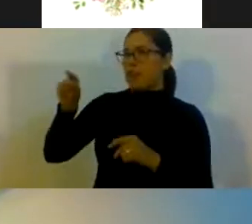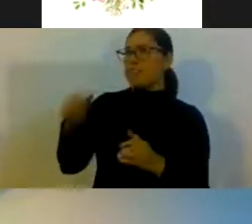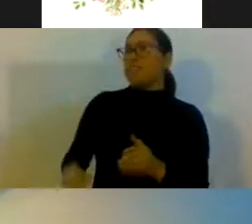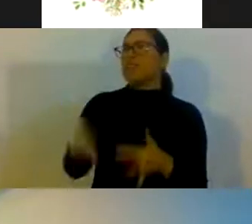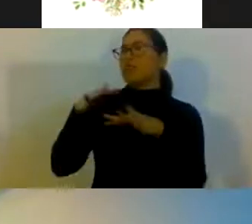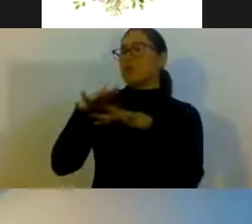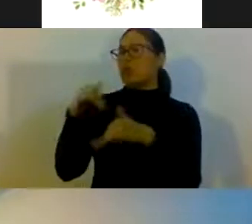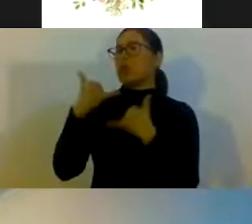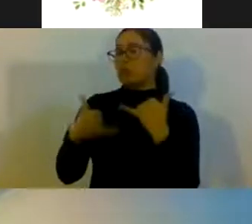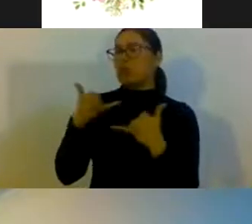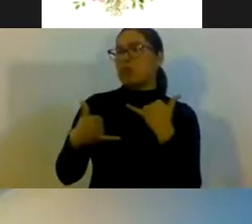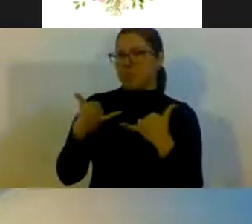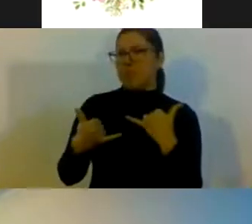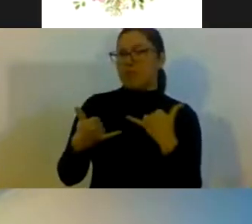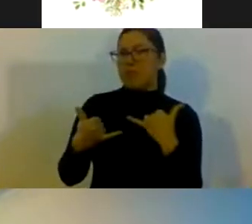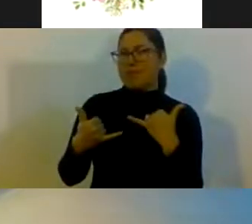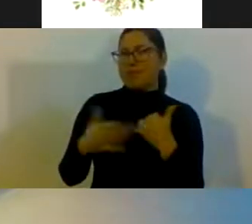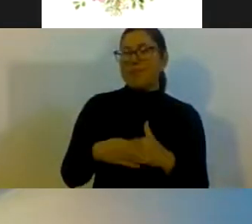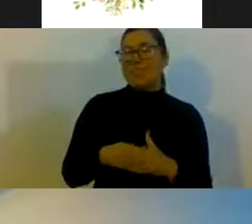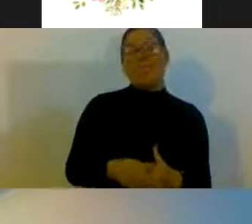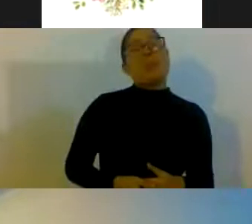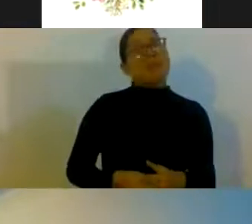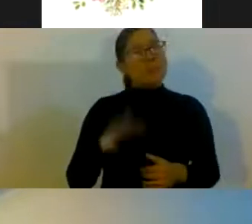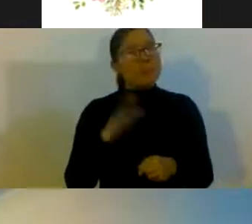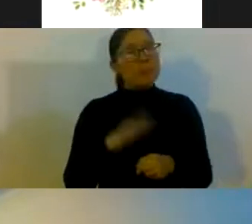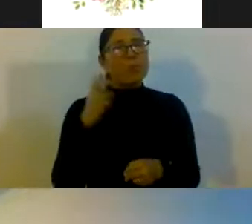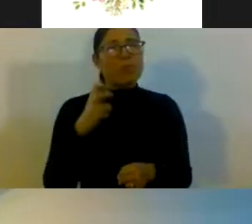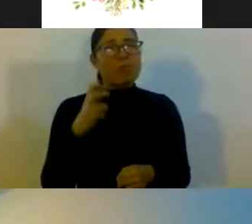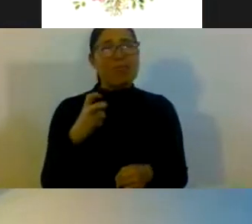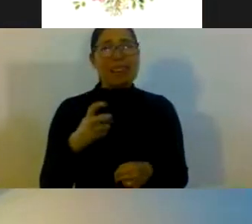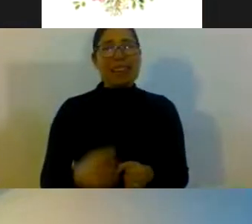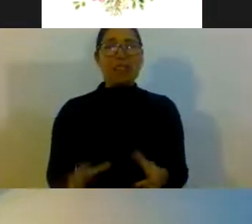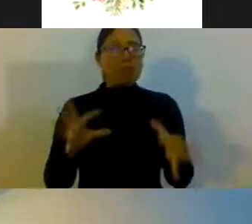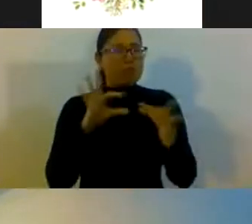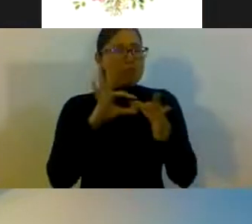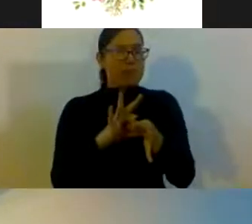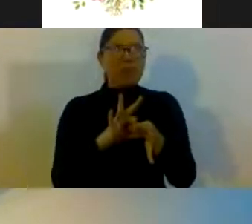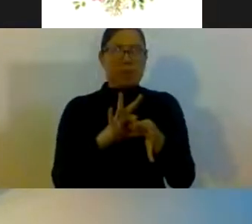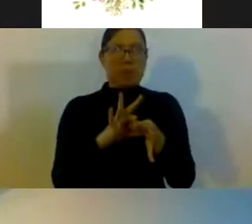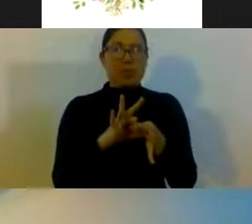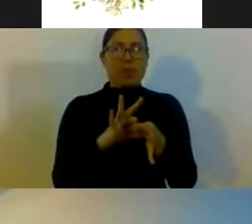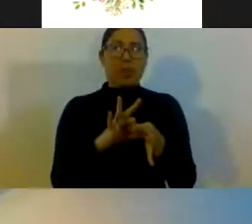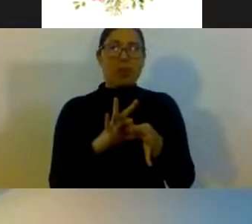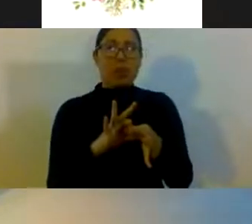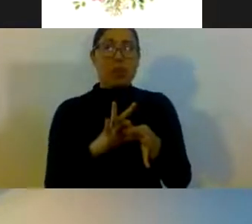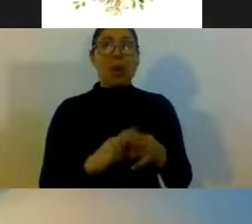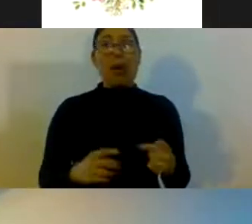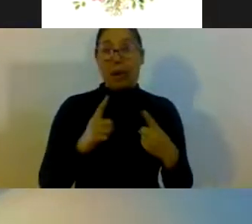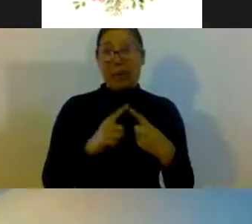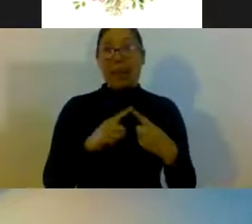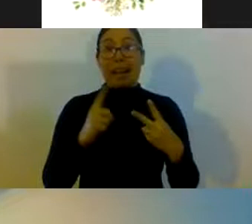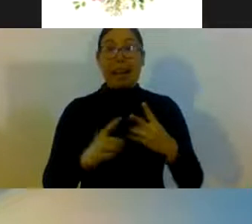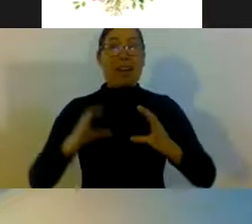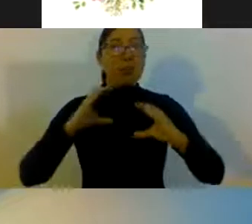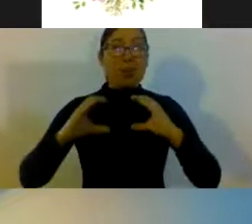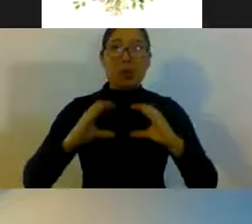ahorita de la importancia de que existe este vínculo afectivo, de la importancia de que existe esta comunicación. Entonces, Estela, que era lo